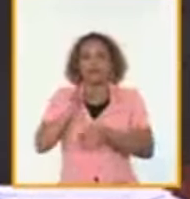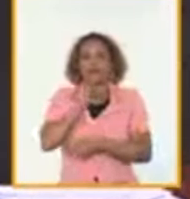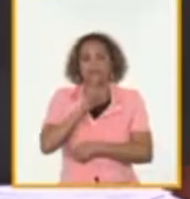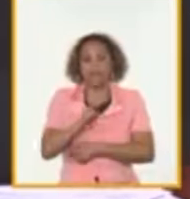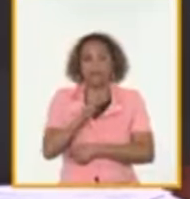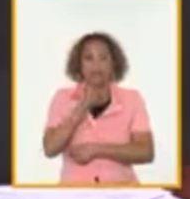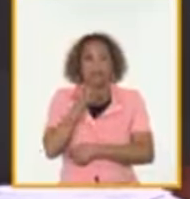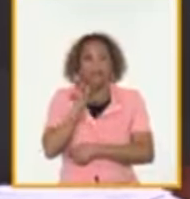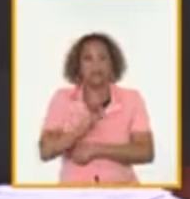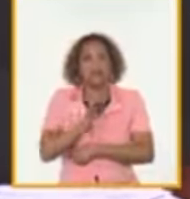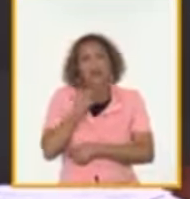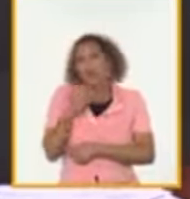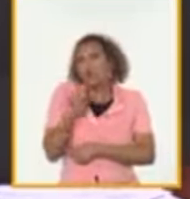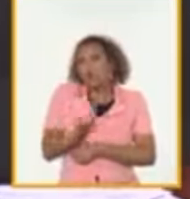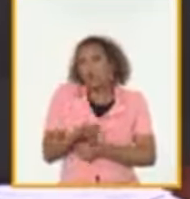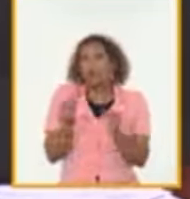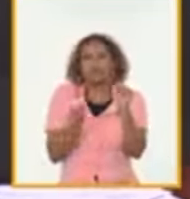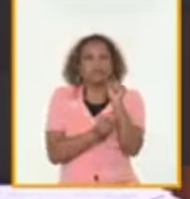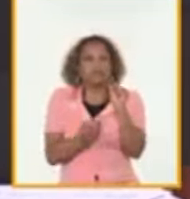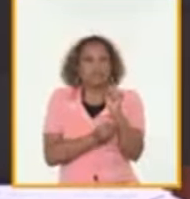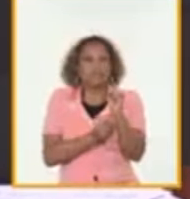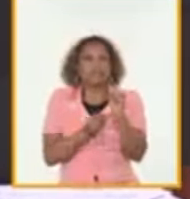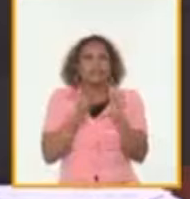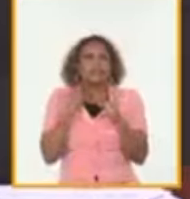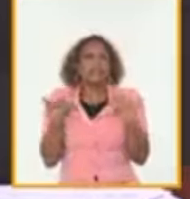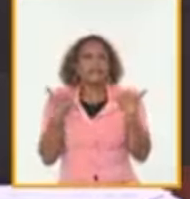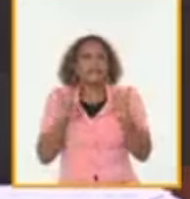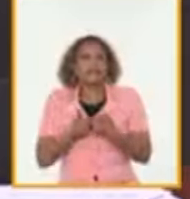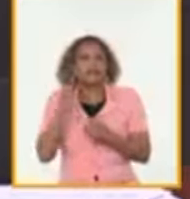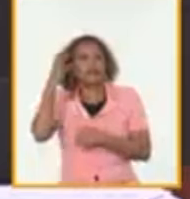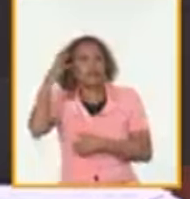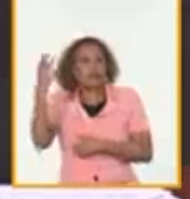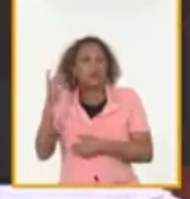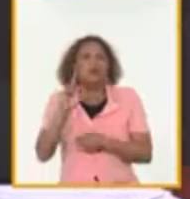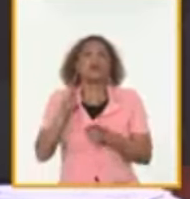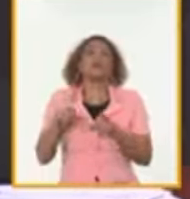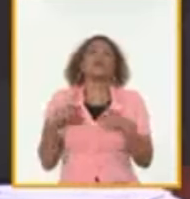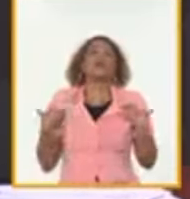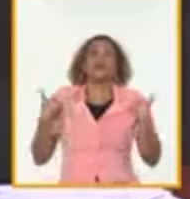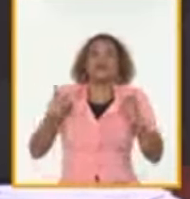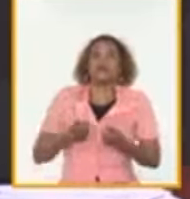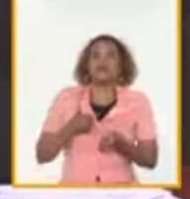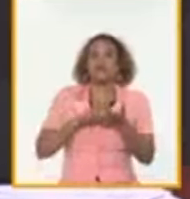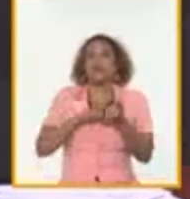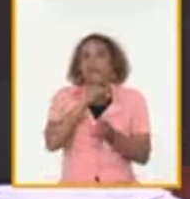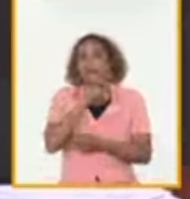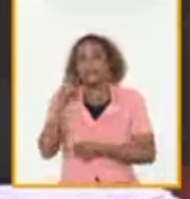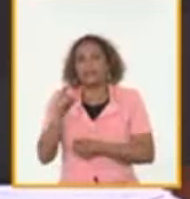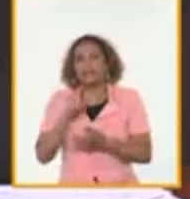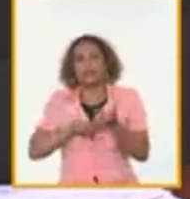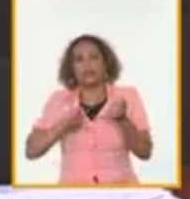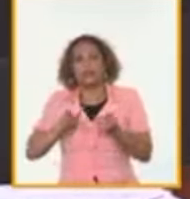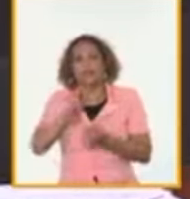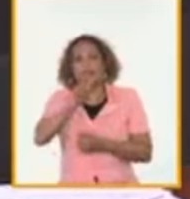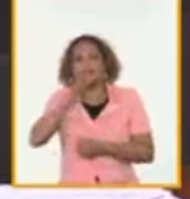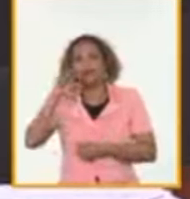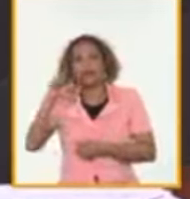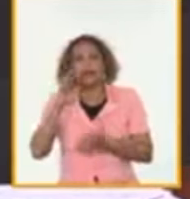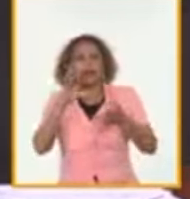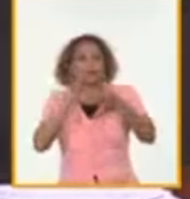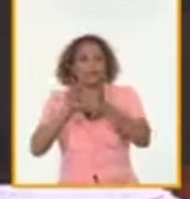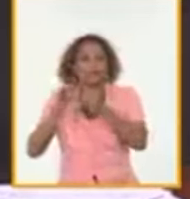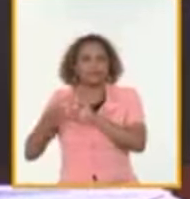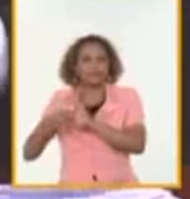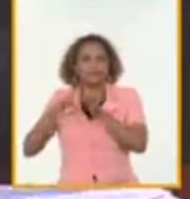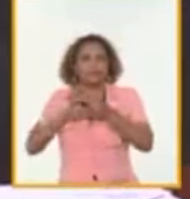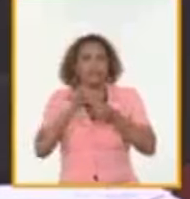está potenciando desde desde la dirección de del gobierno y de y de la dirección de de la provincia esta este encadenamiento